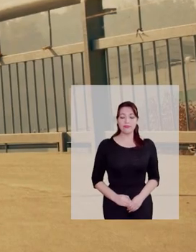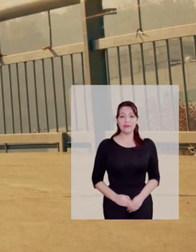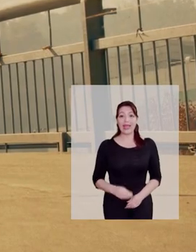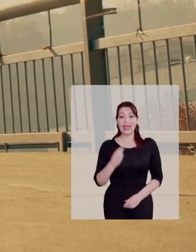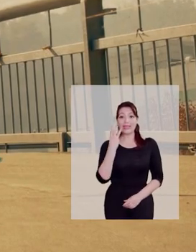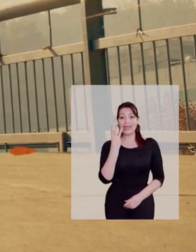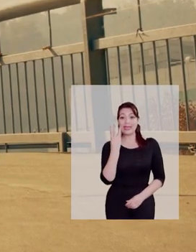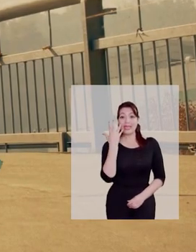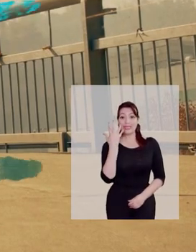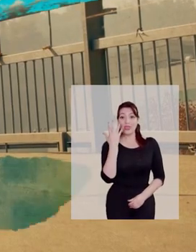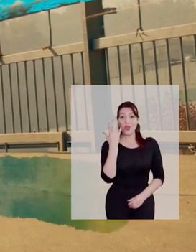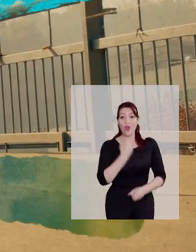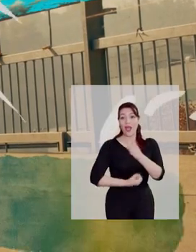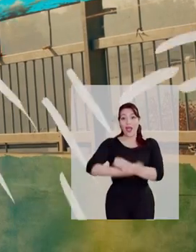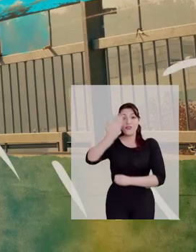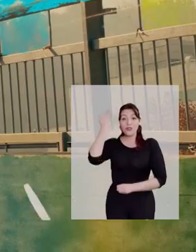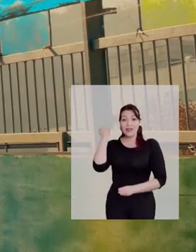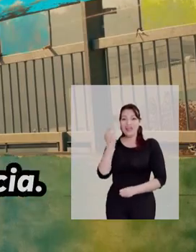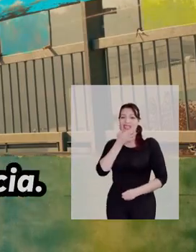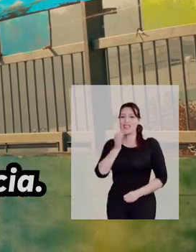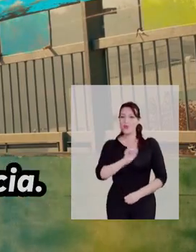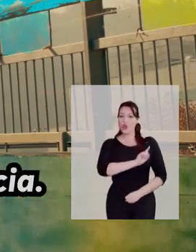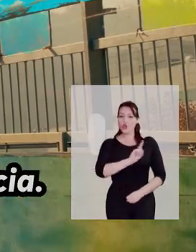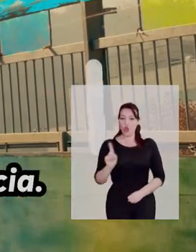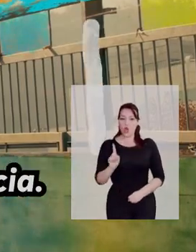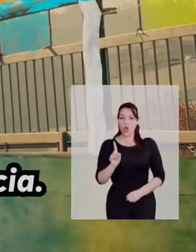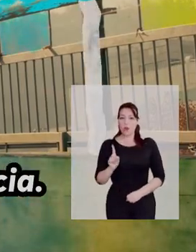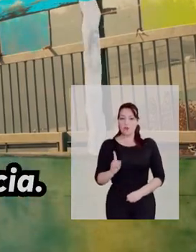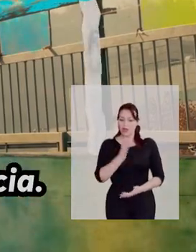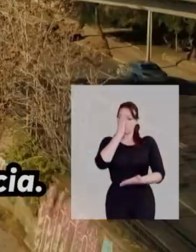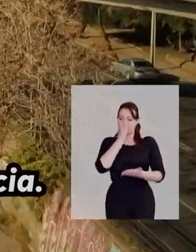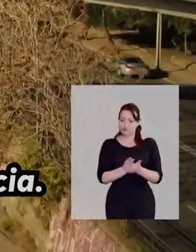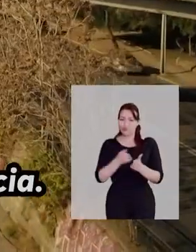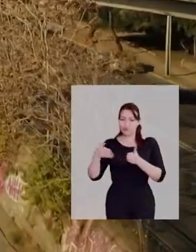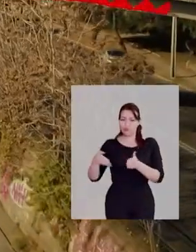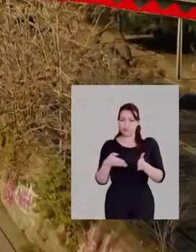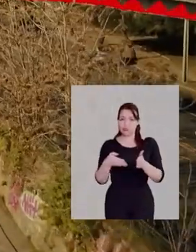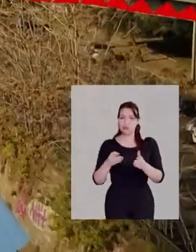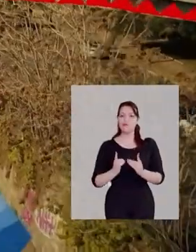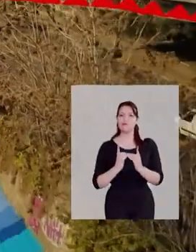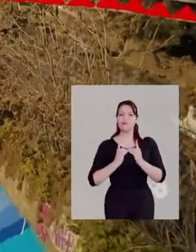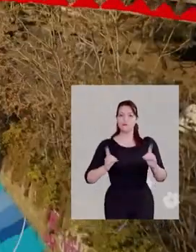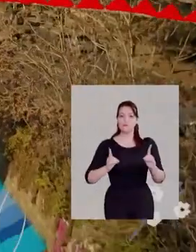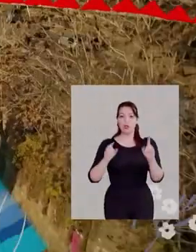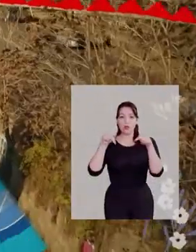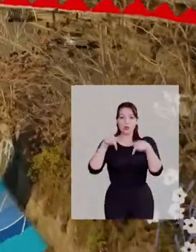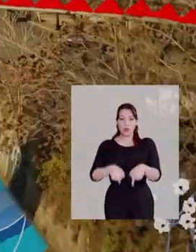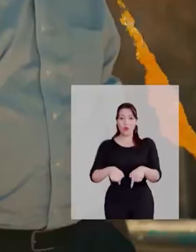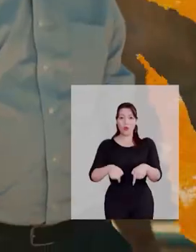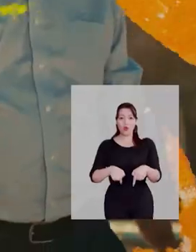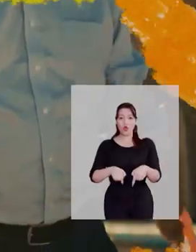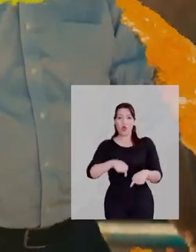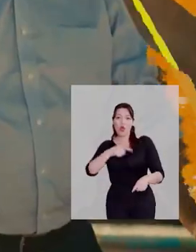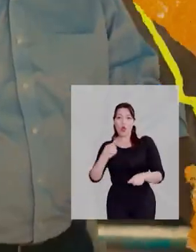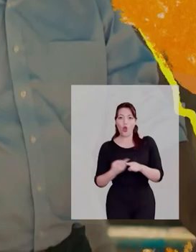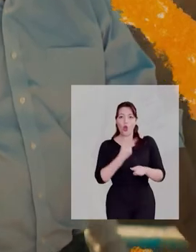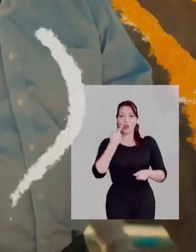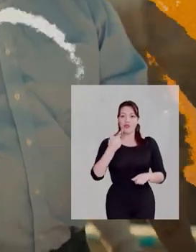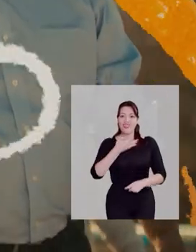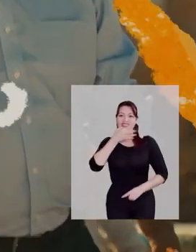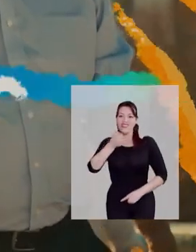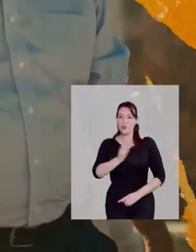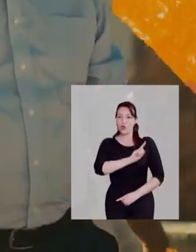Hace 35 años dijimos que no, para tomar el camino de la democracia. Hoy volvemos a decir